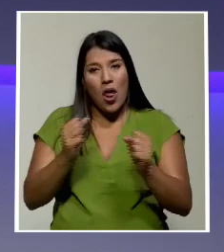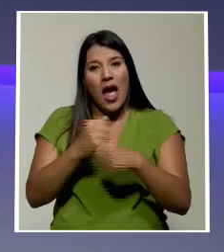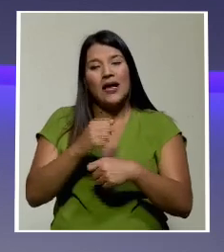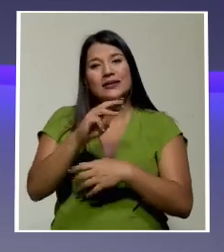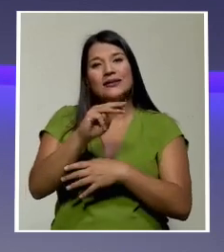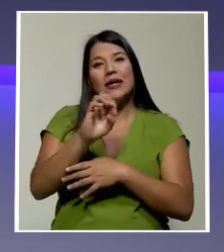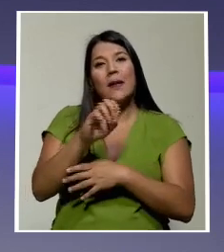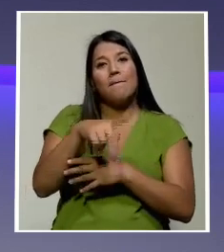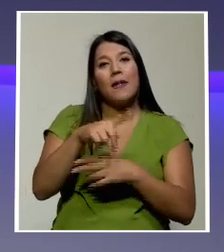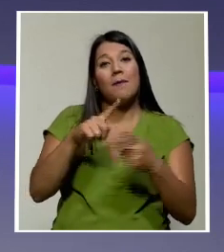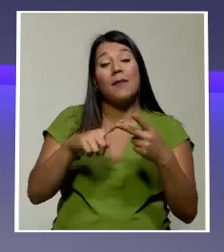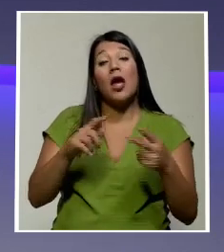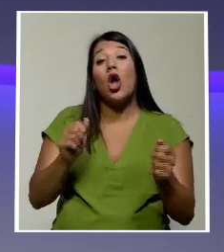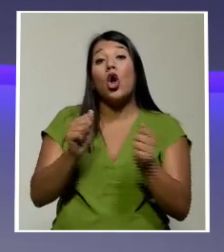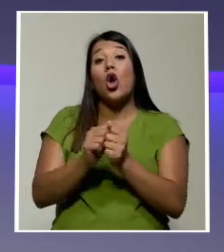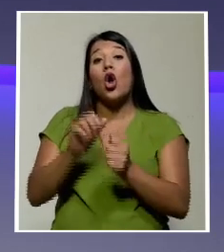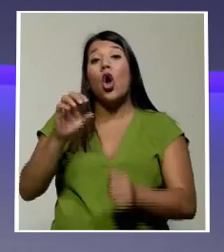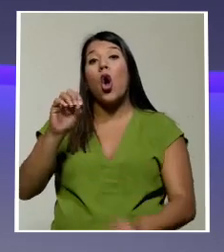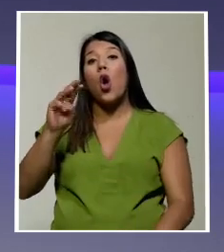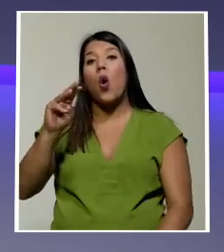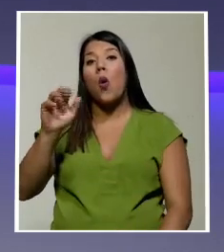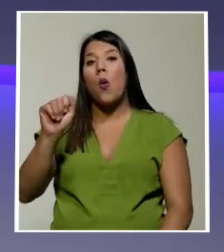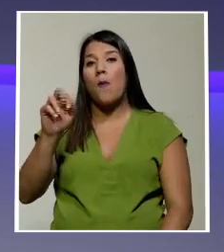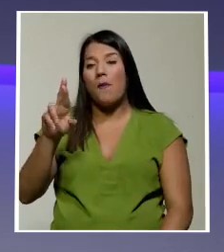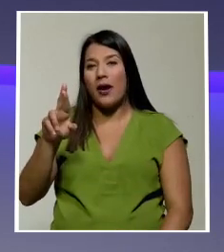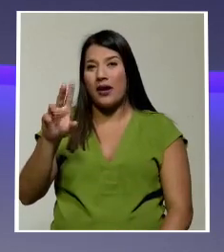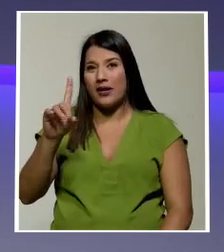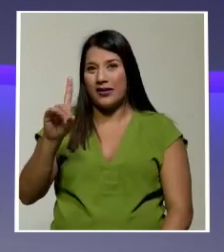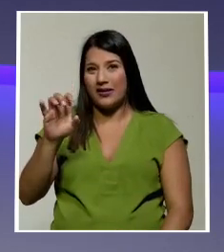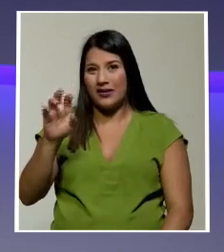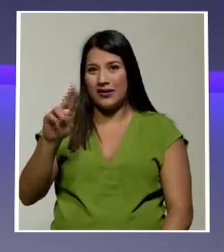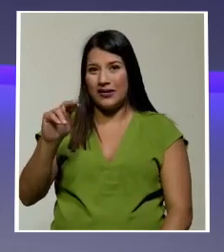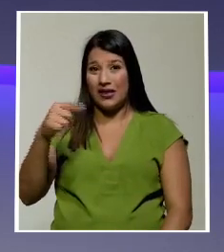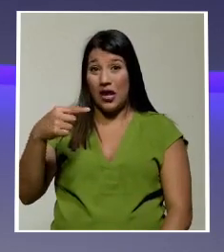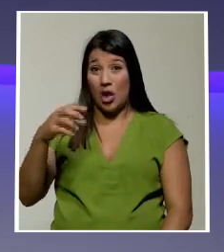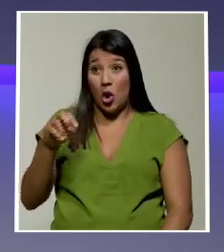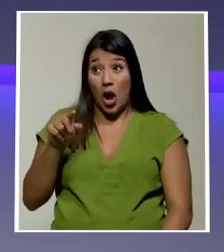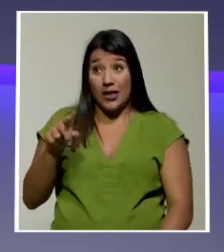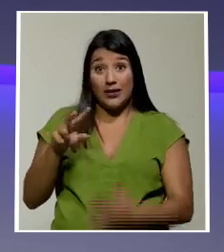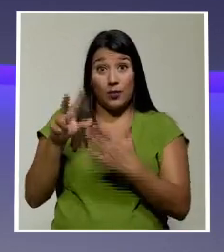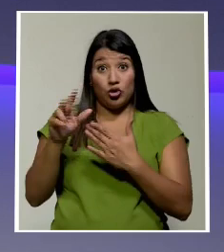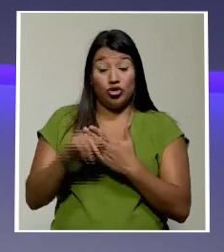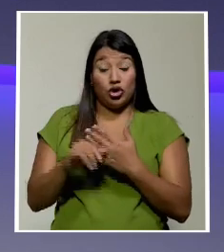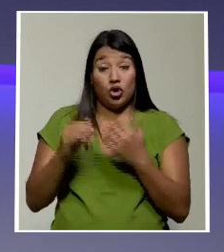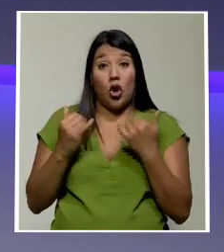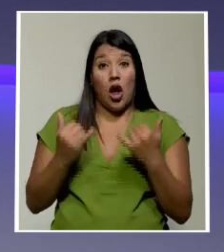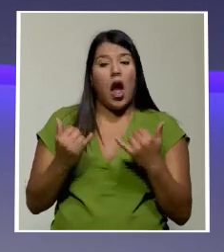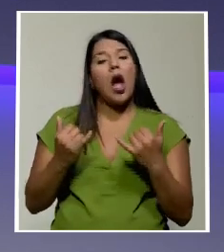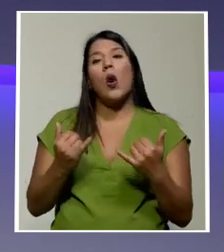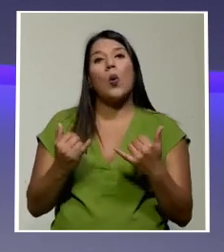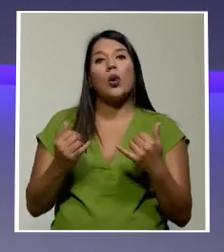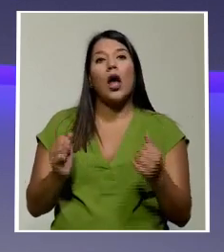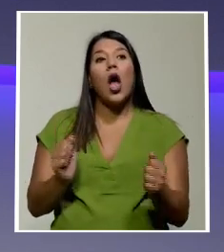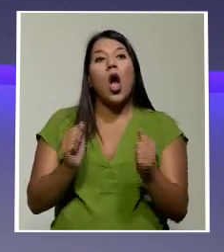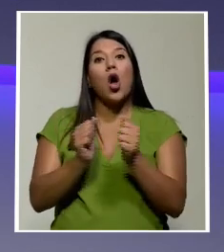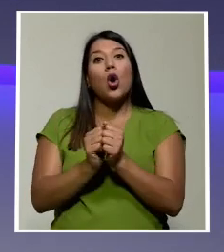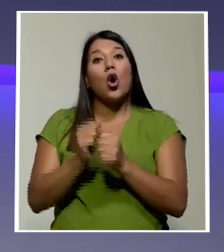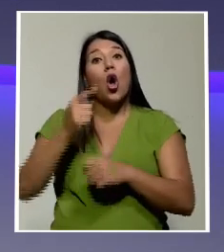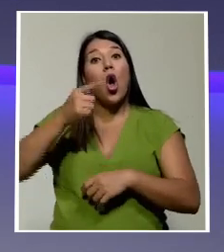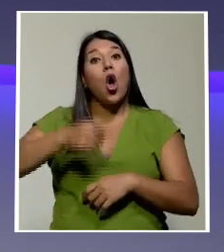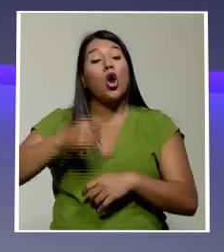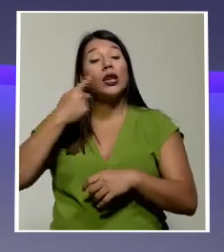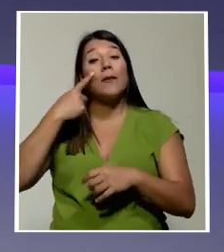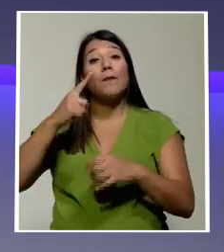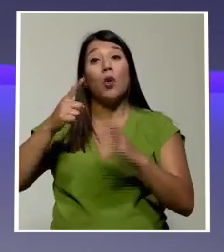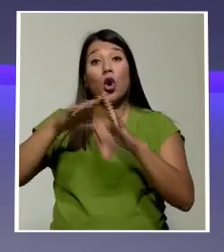la Fundación Omar Dengo. El proyecto está hoy en medio de una polémica por una orden de la Contraloría